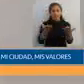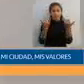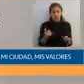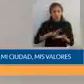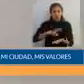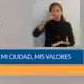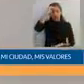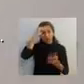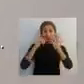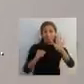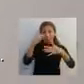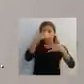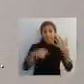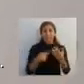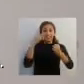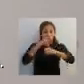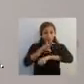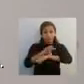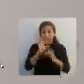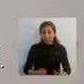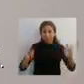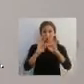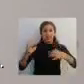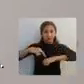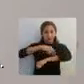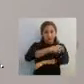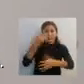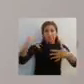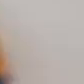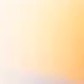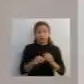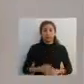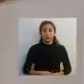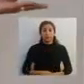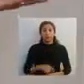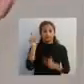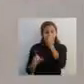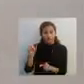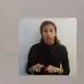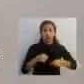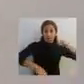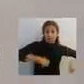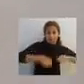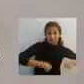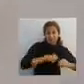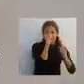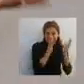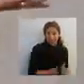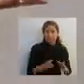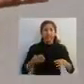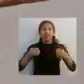Hola chicos, hoy aprenderemos 5 datos importantes acerca de la movilidad inclusiva. Los peatones, ciclistas